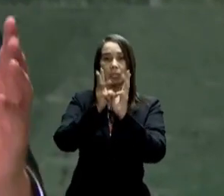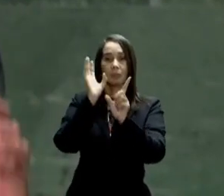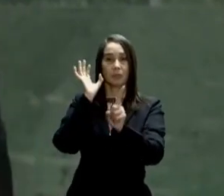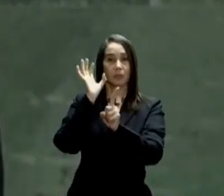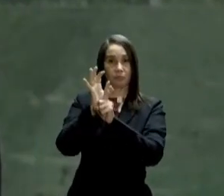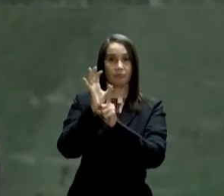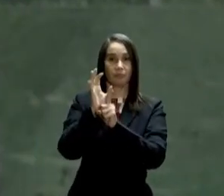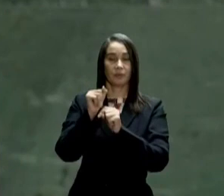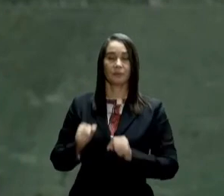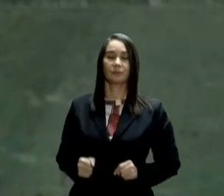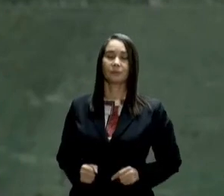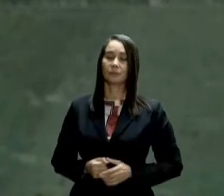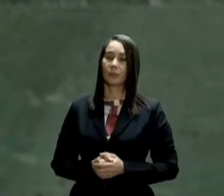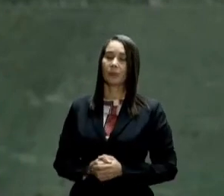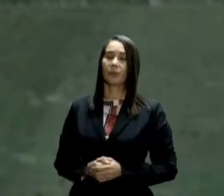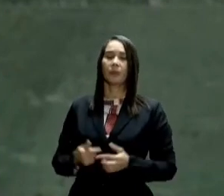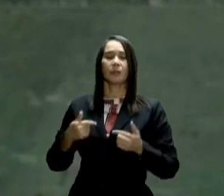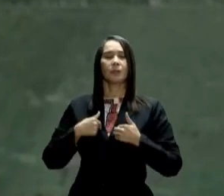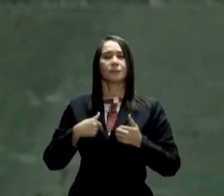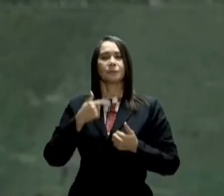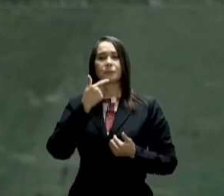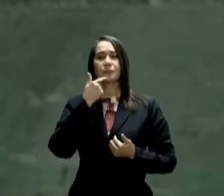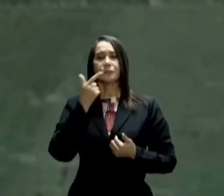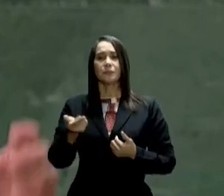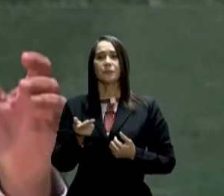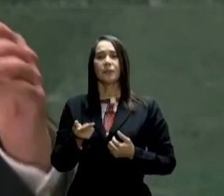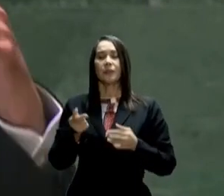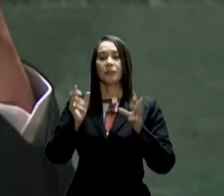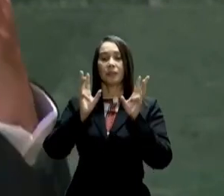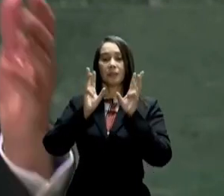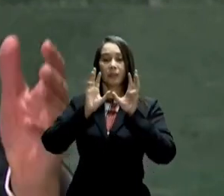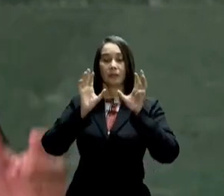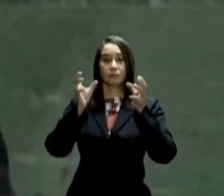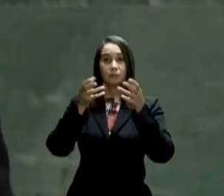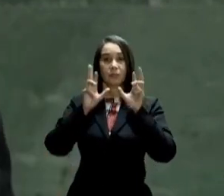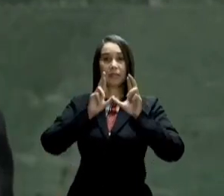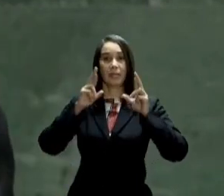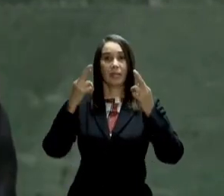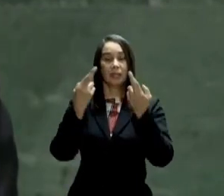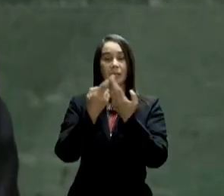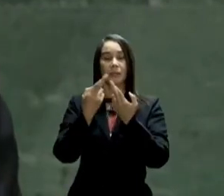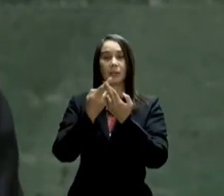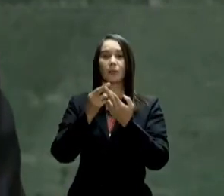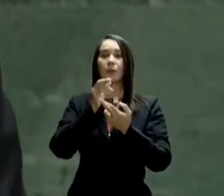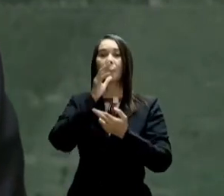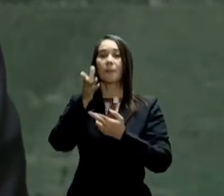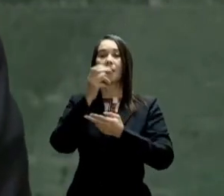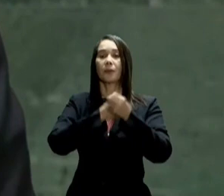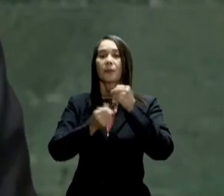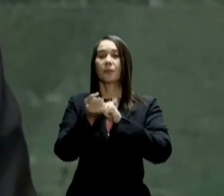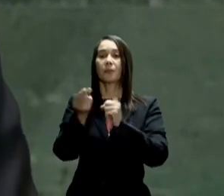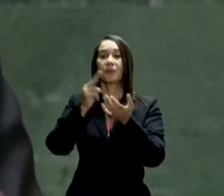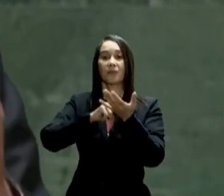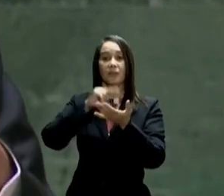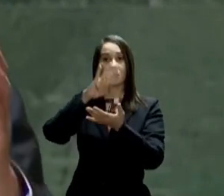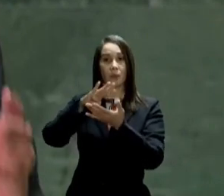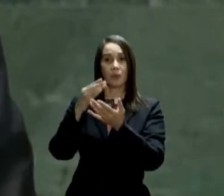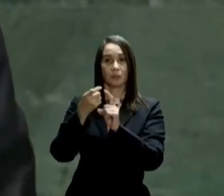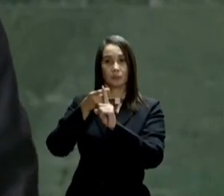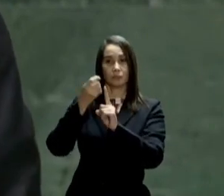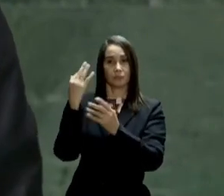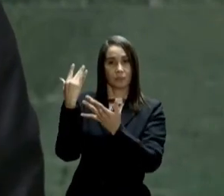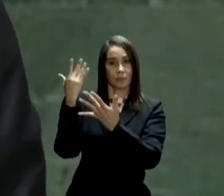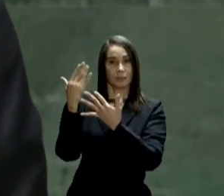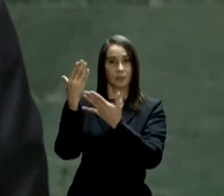También quiero resaltar la cumbre internacional a celebrarse en Antigua y Barbuda en mayo del 2024, sobre los pequeños